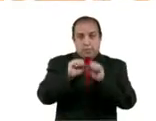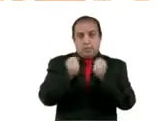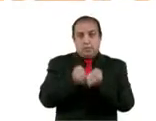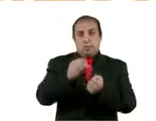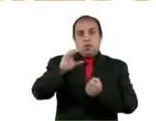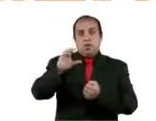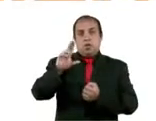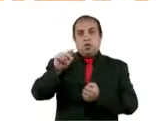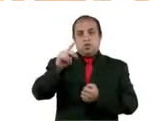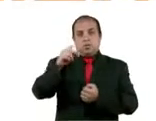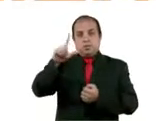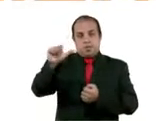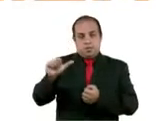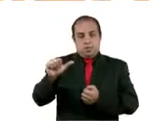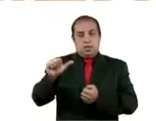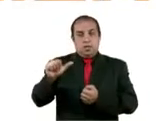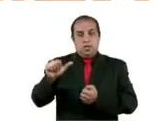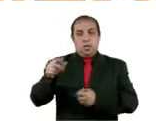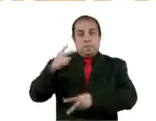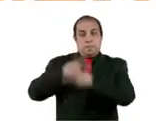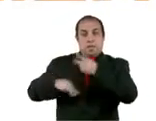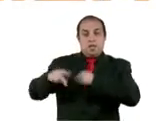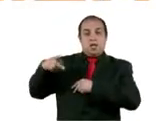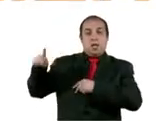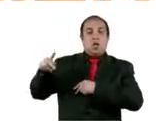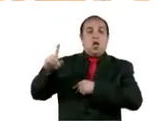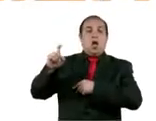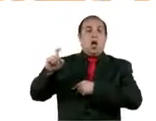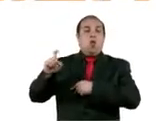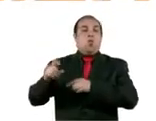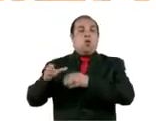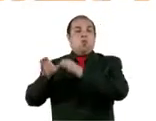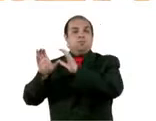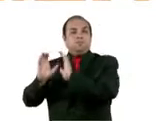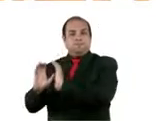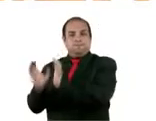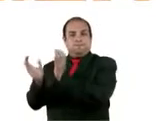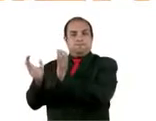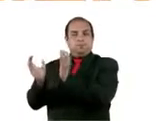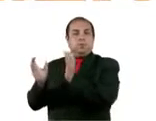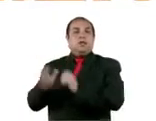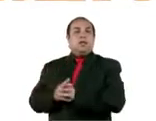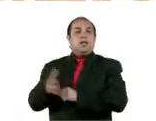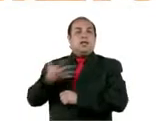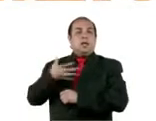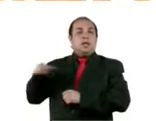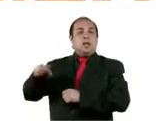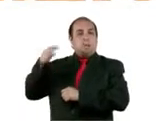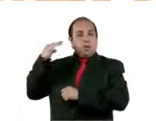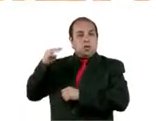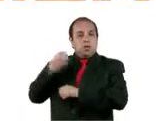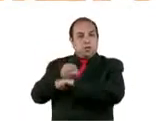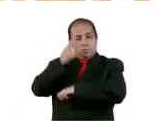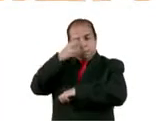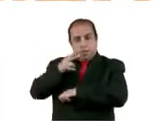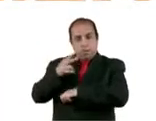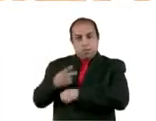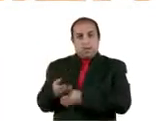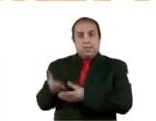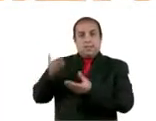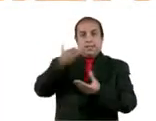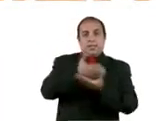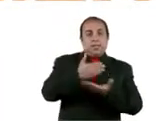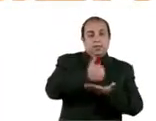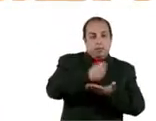Cutzamala viene de presas que están en el Estado de Michoacán, en el Estado de México y que llegan a la zona metropolitana del Valle de México. Es un